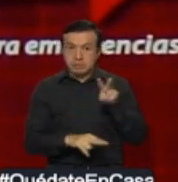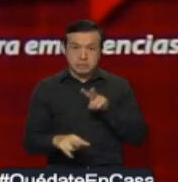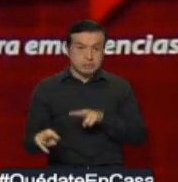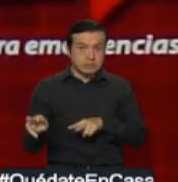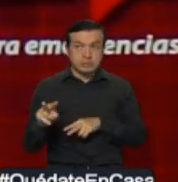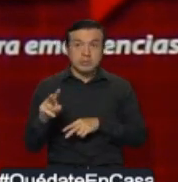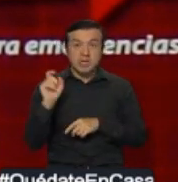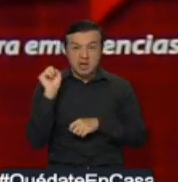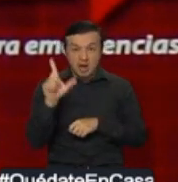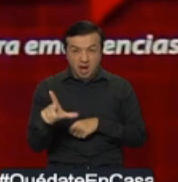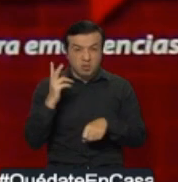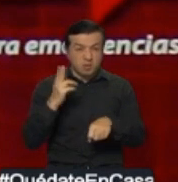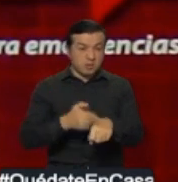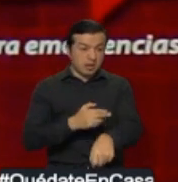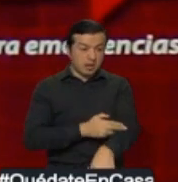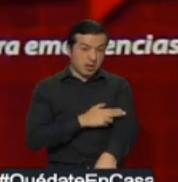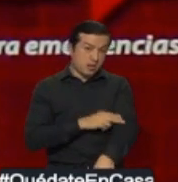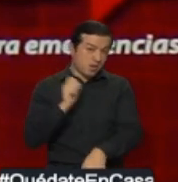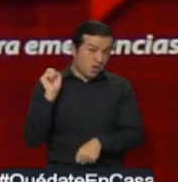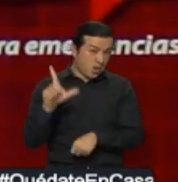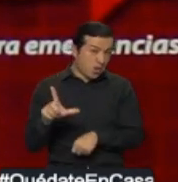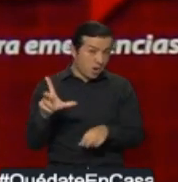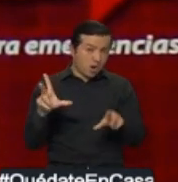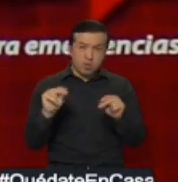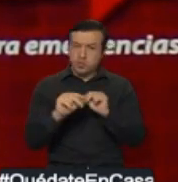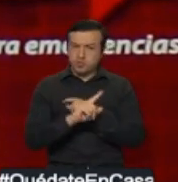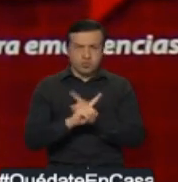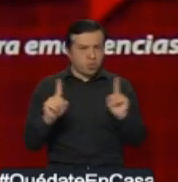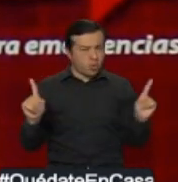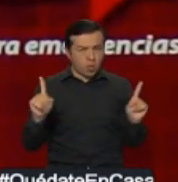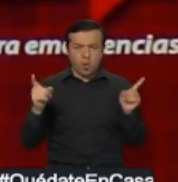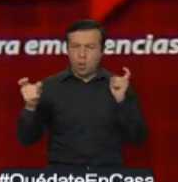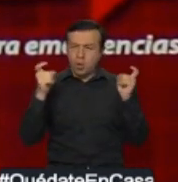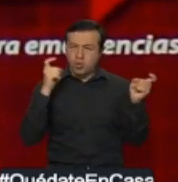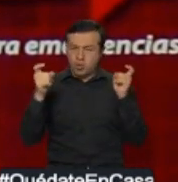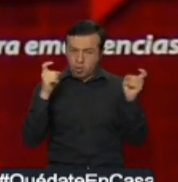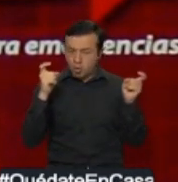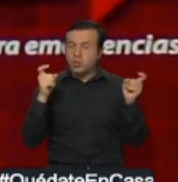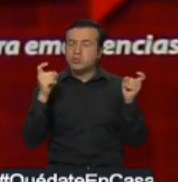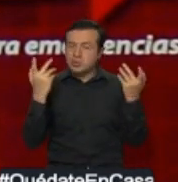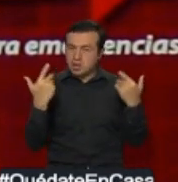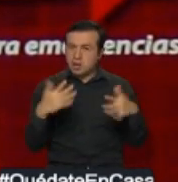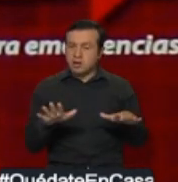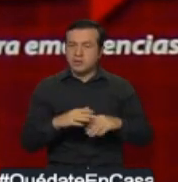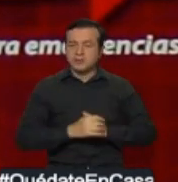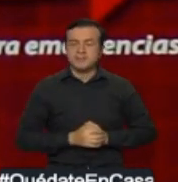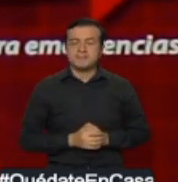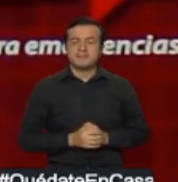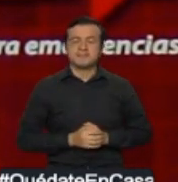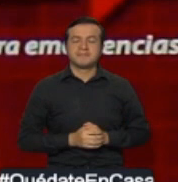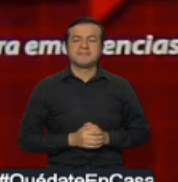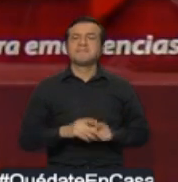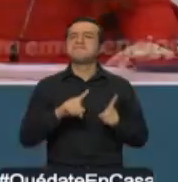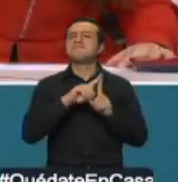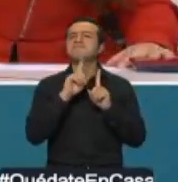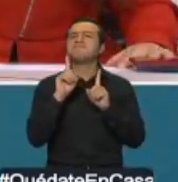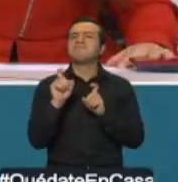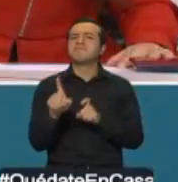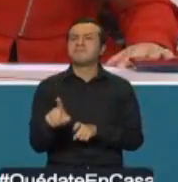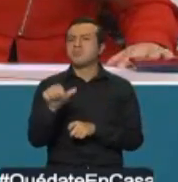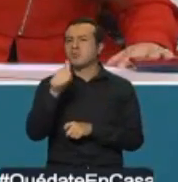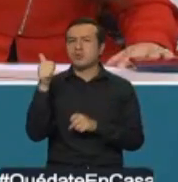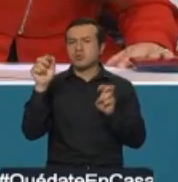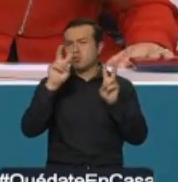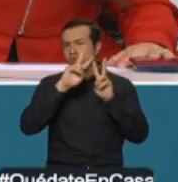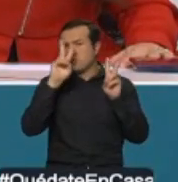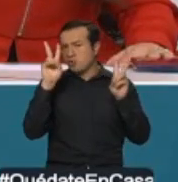los precios de las empresas que habitualmente se dedican a esta producción. Ministra, en otro tema